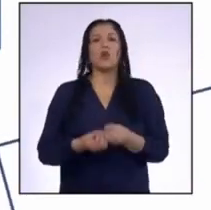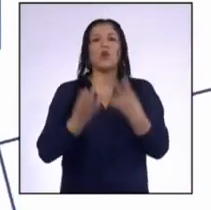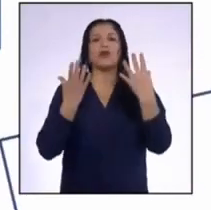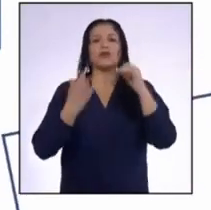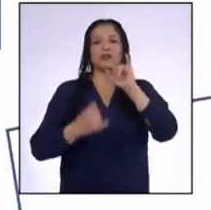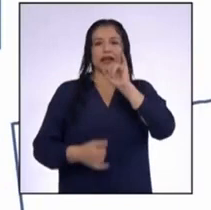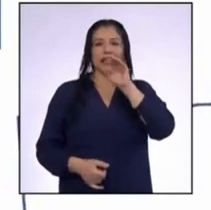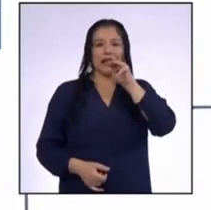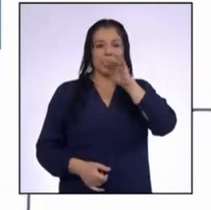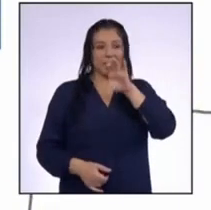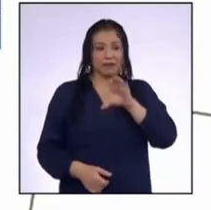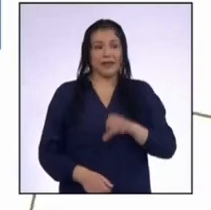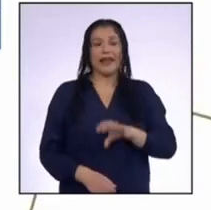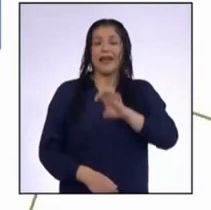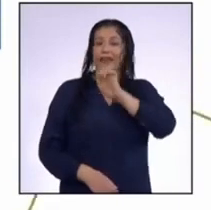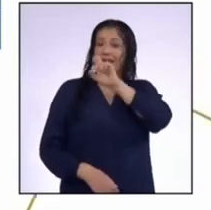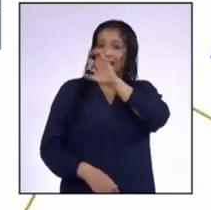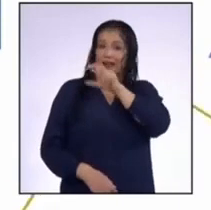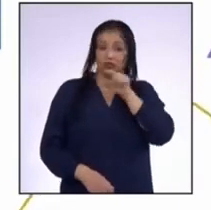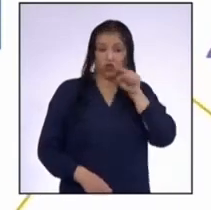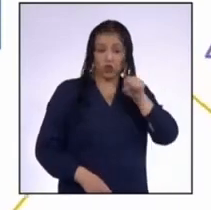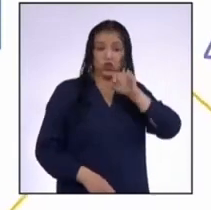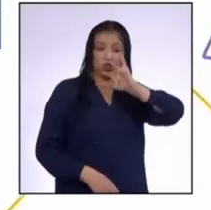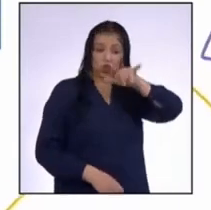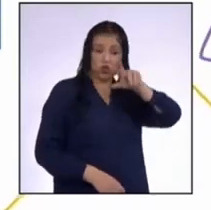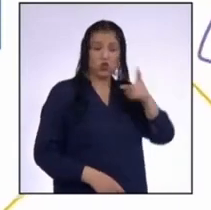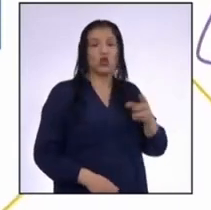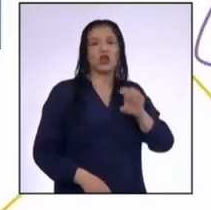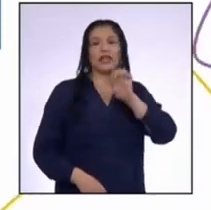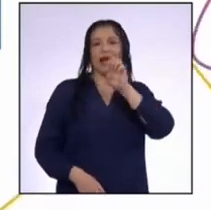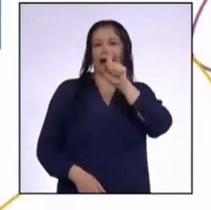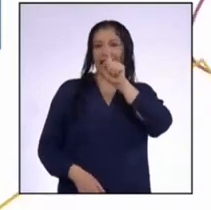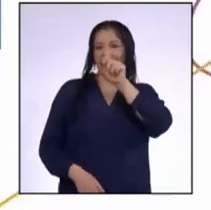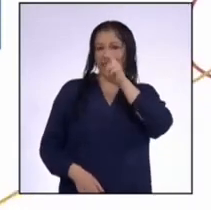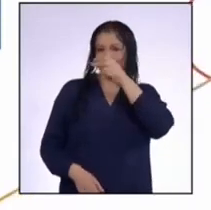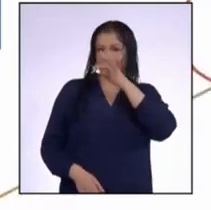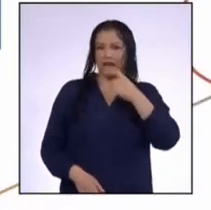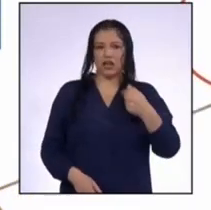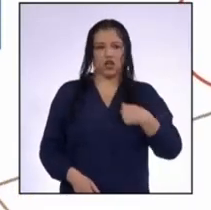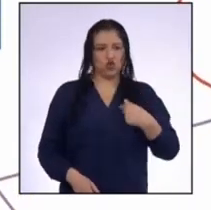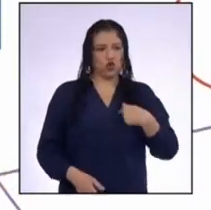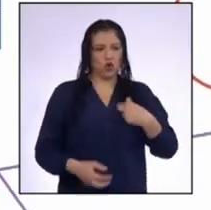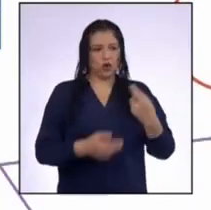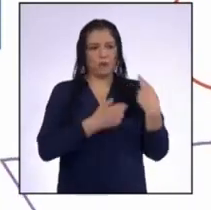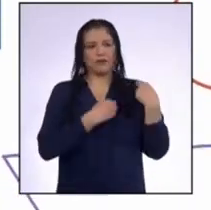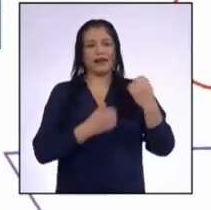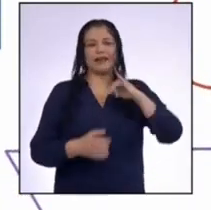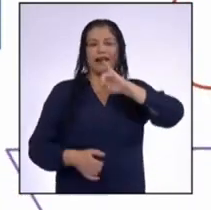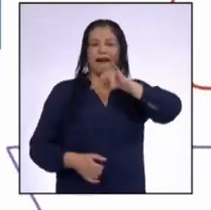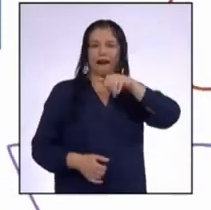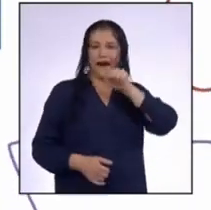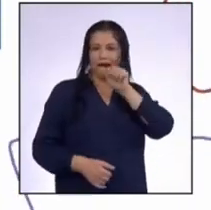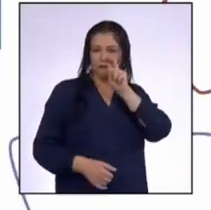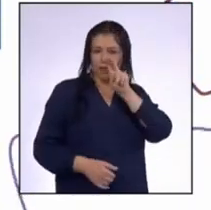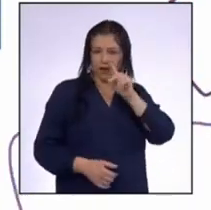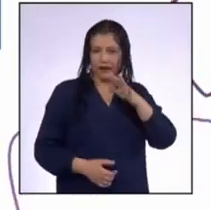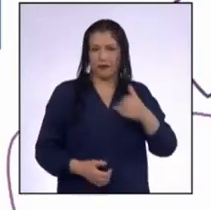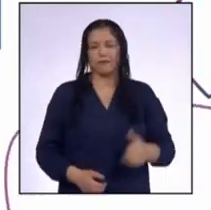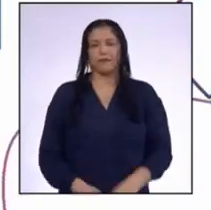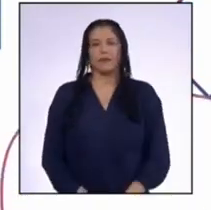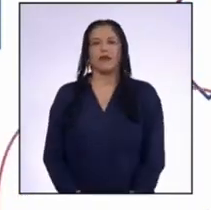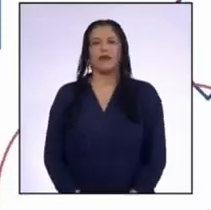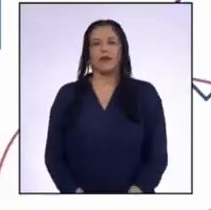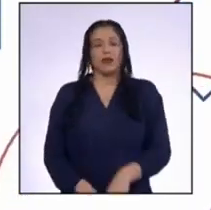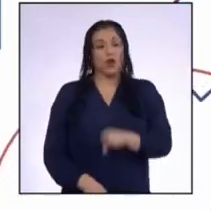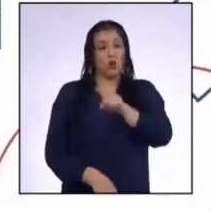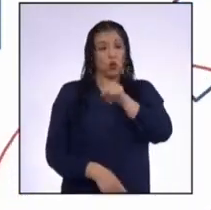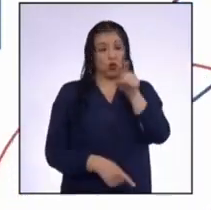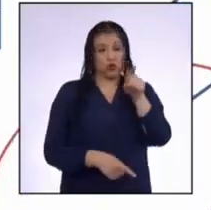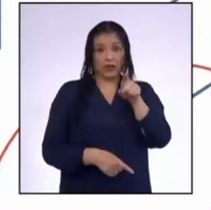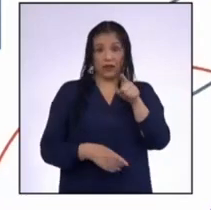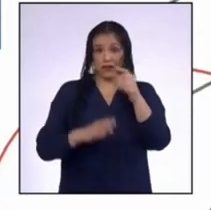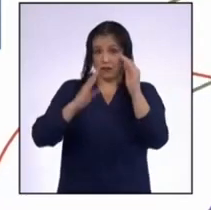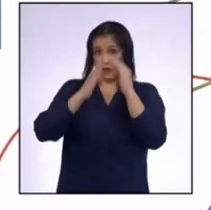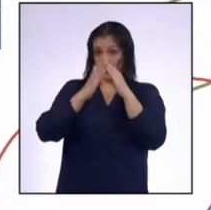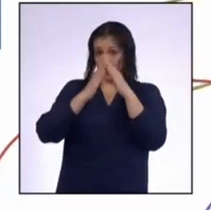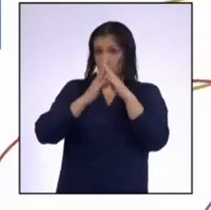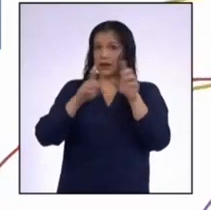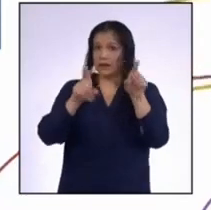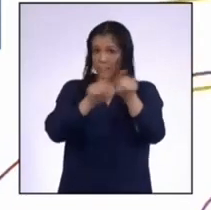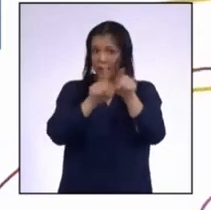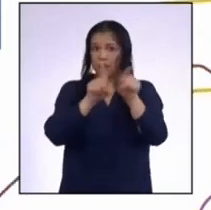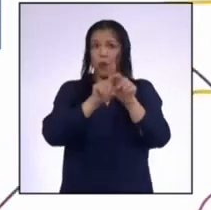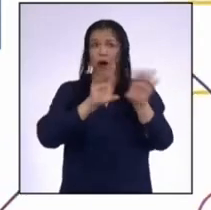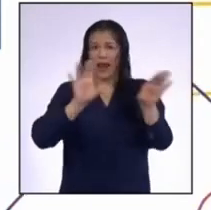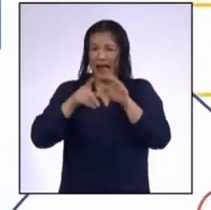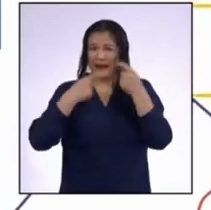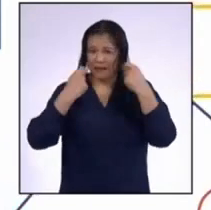de Ernesto y tú, Junior, el de Ethel. Yo me encargo del IMC de Javier. Ustedes que están en su casa